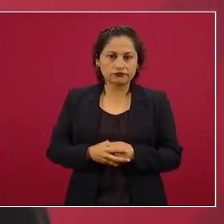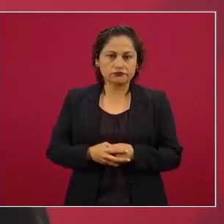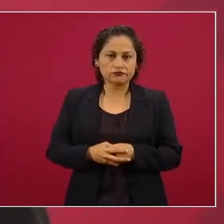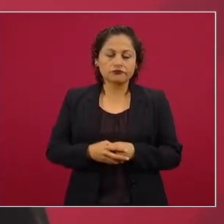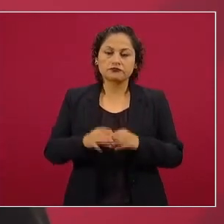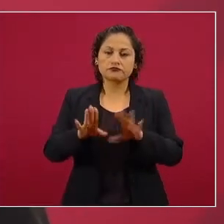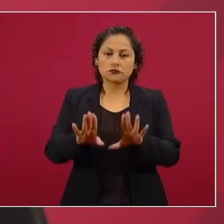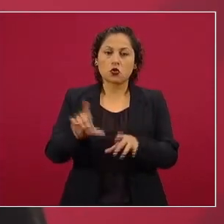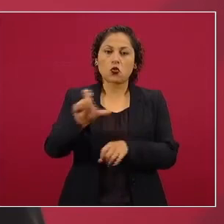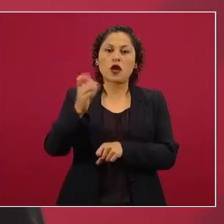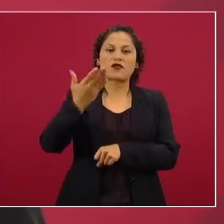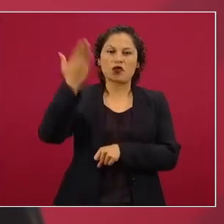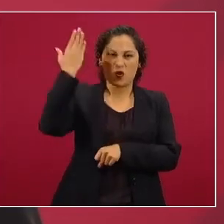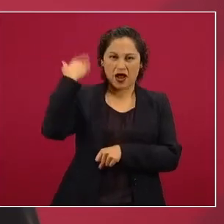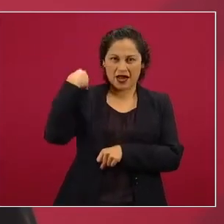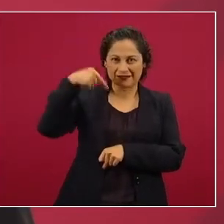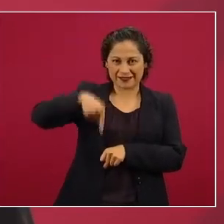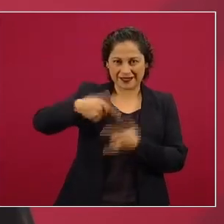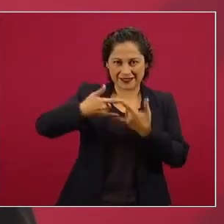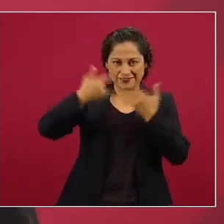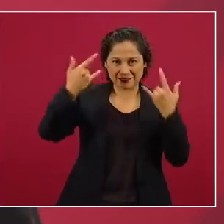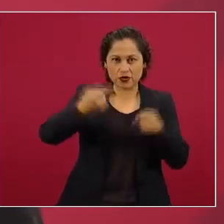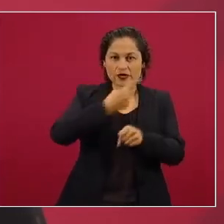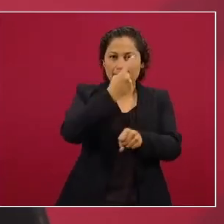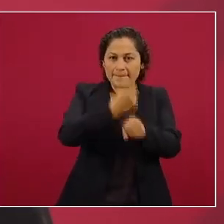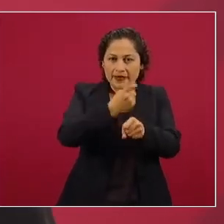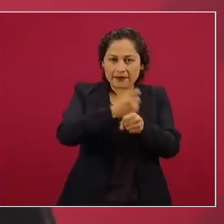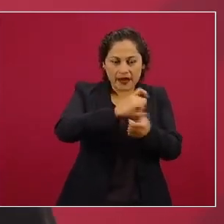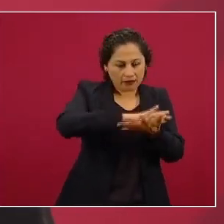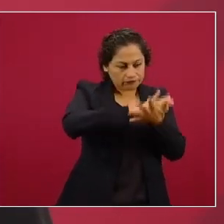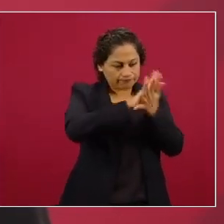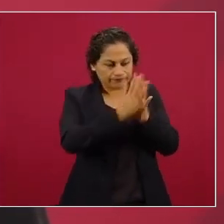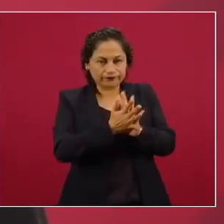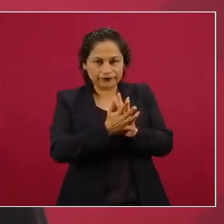Cuando la primera transformación del país.